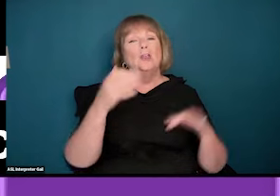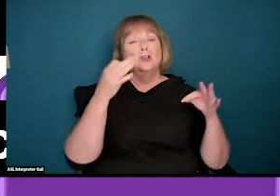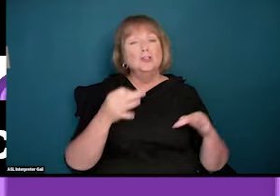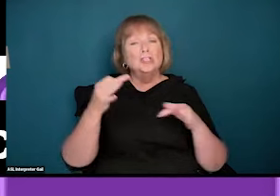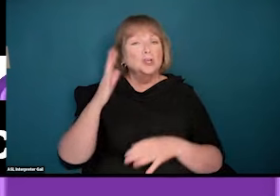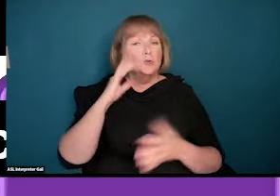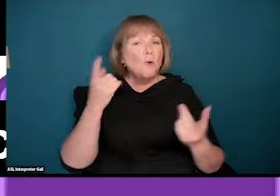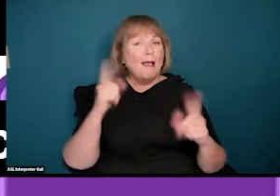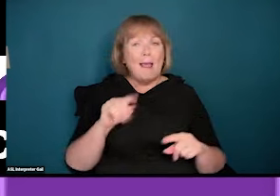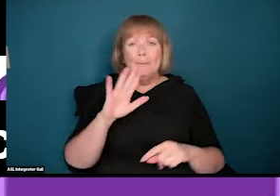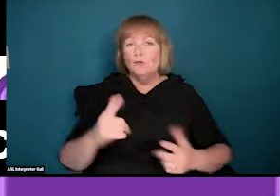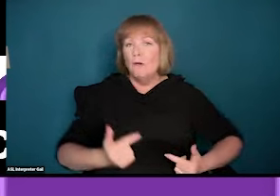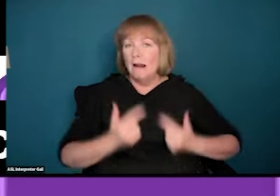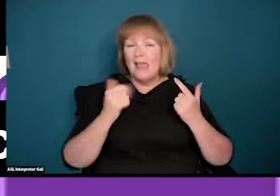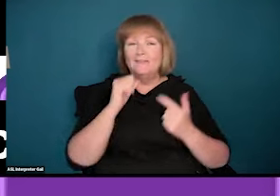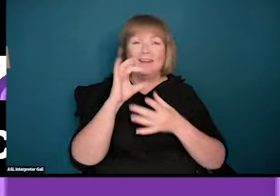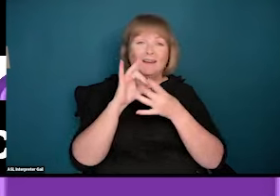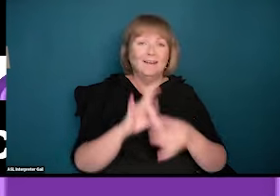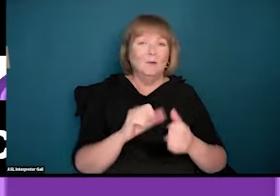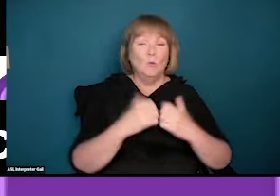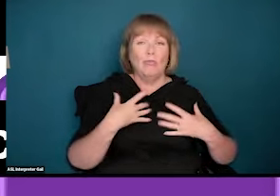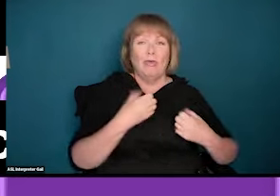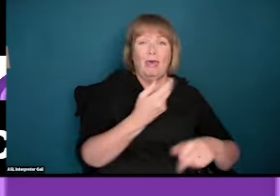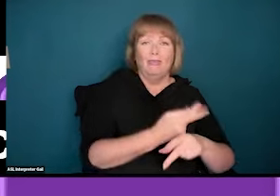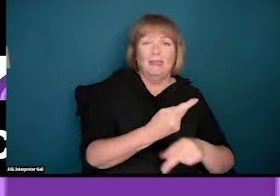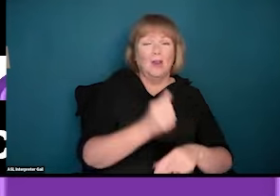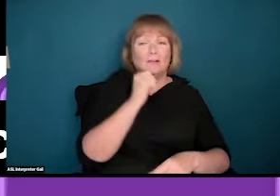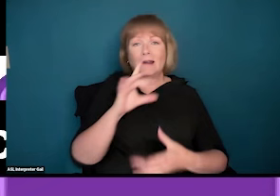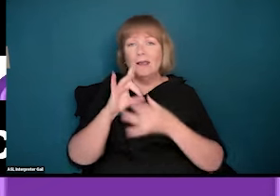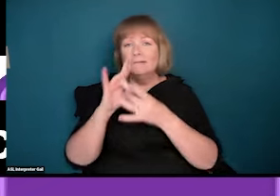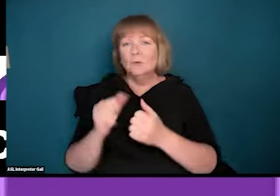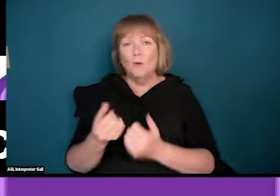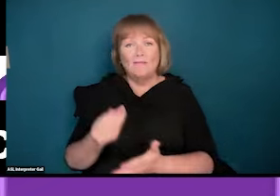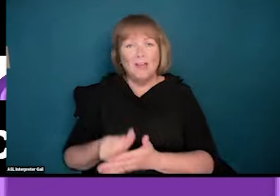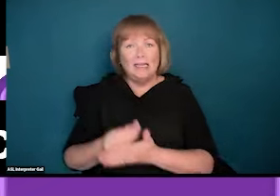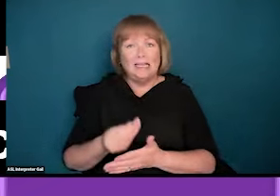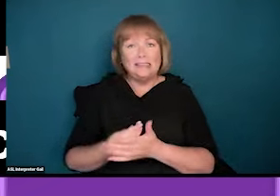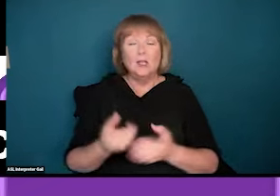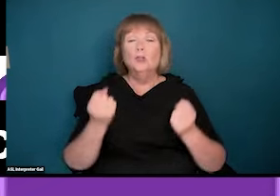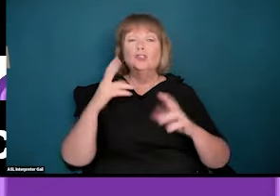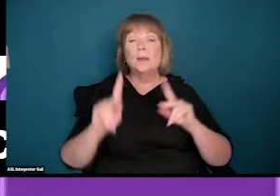muchas, muchas otras decisiones que no tienen nada que ver con finanzas, no tienen nada que ver con